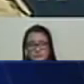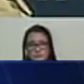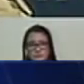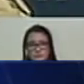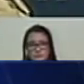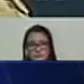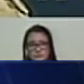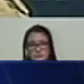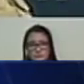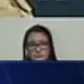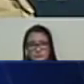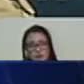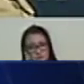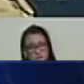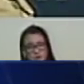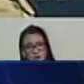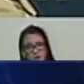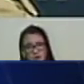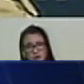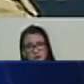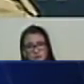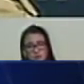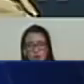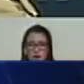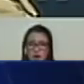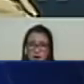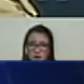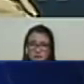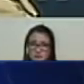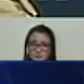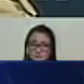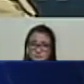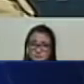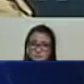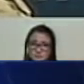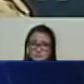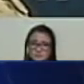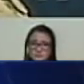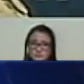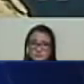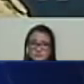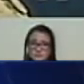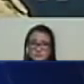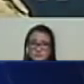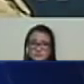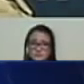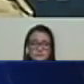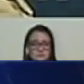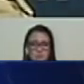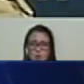reconocer. De inmediato, en minutos después del boletín del Consejo Nacional Electoral.